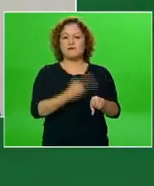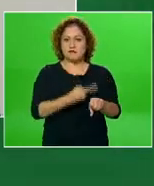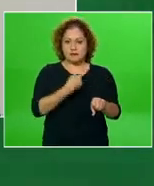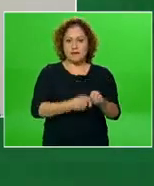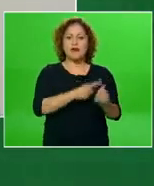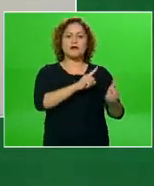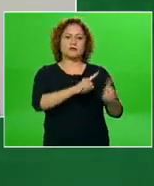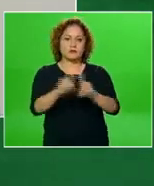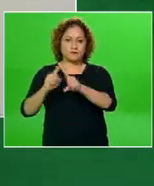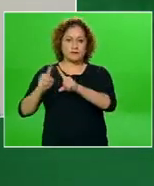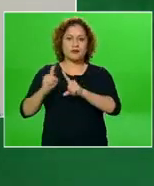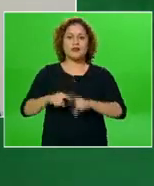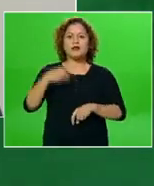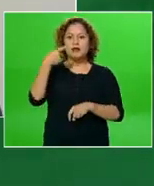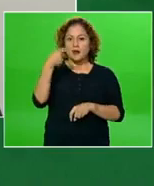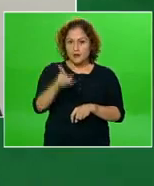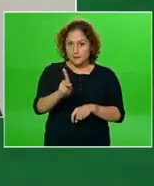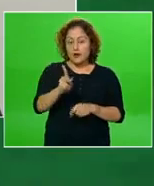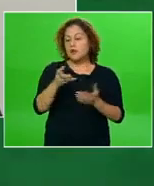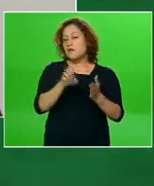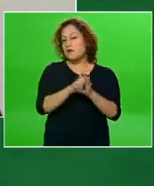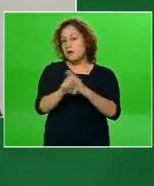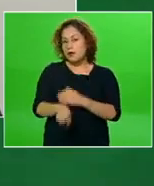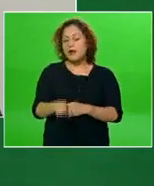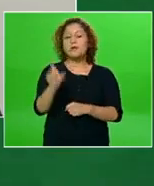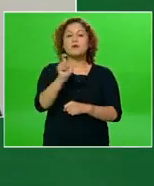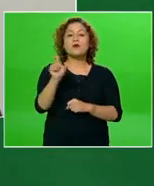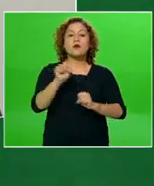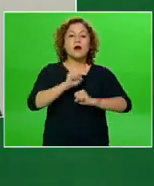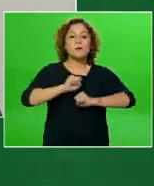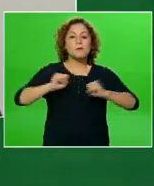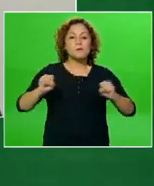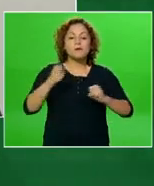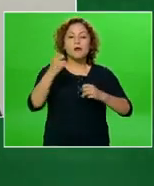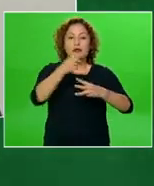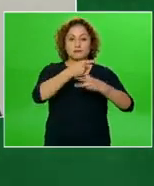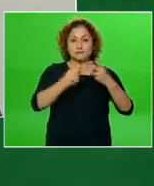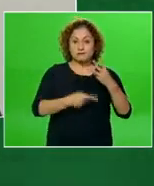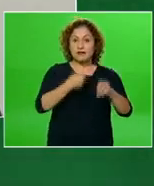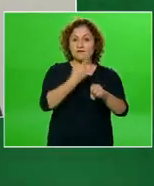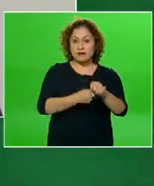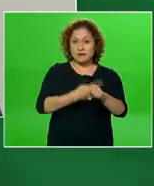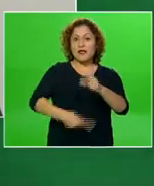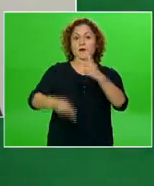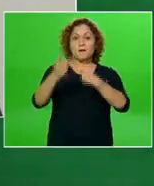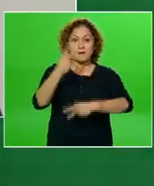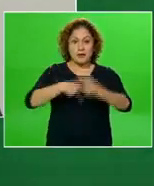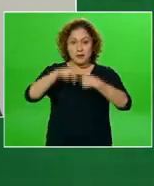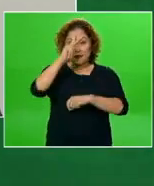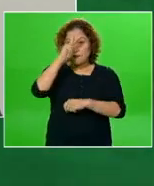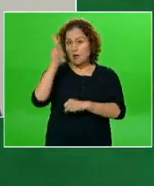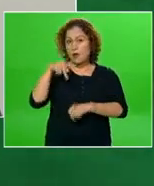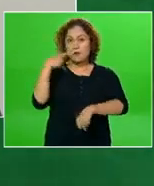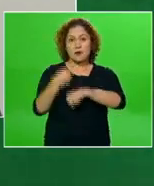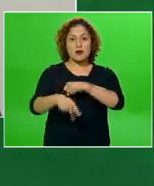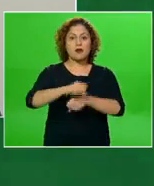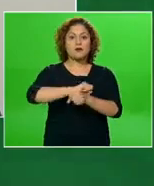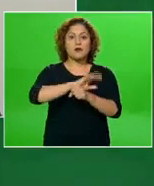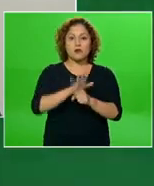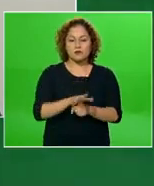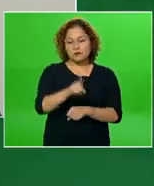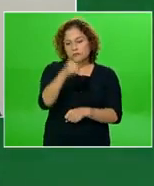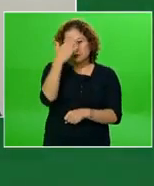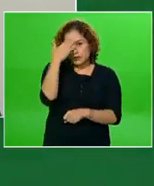este marco de ganancia de peso son los principales tres comunidades que como ustedes saben este han afectado